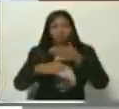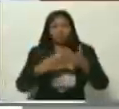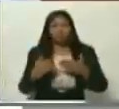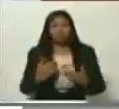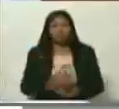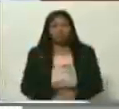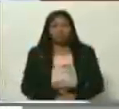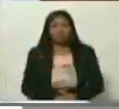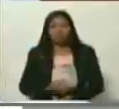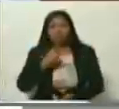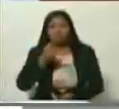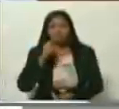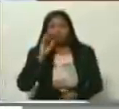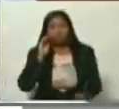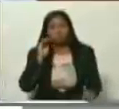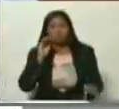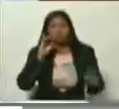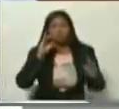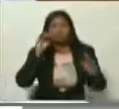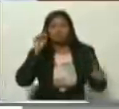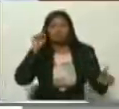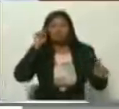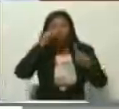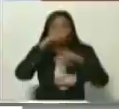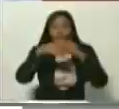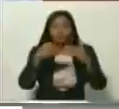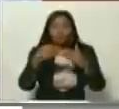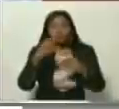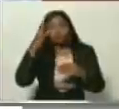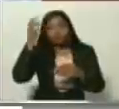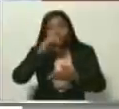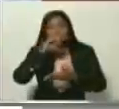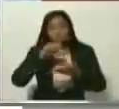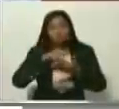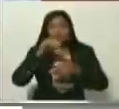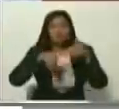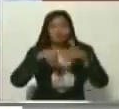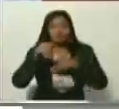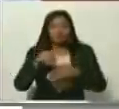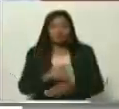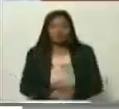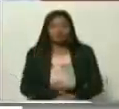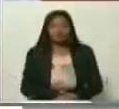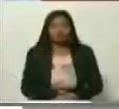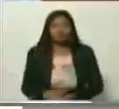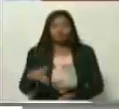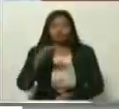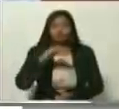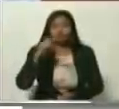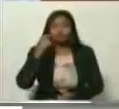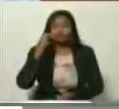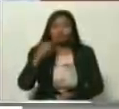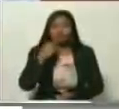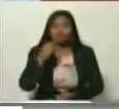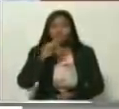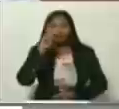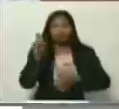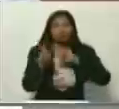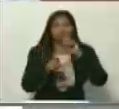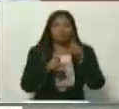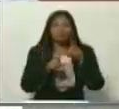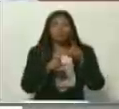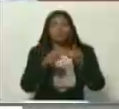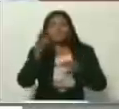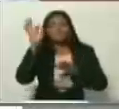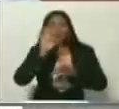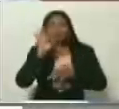las proyecciones consignadas por el Consejo Nacional Electoral donde dan un porcentaje de votos a favor del